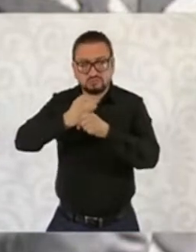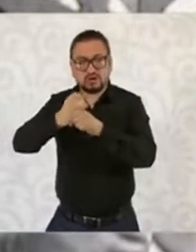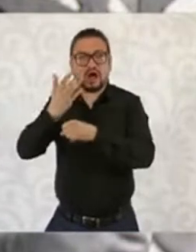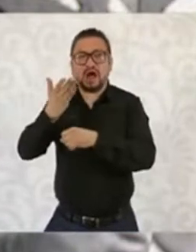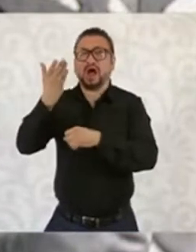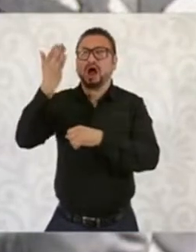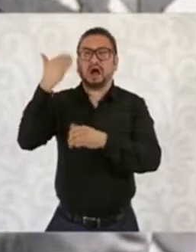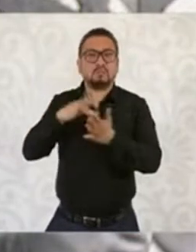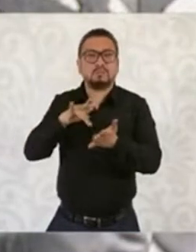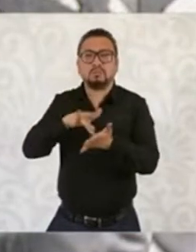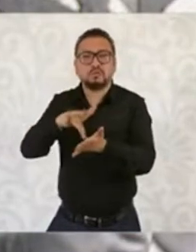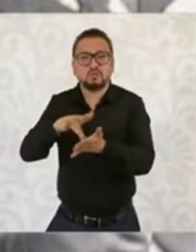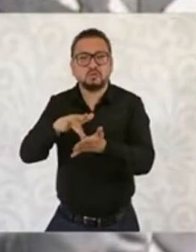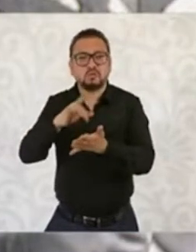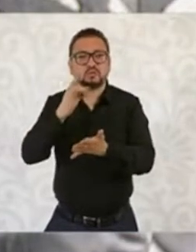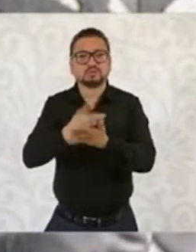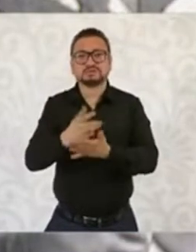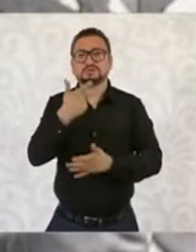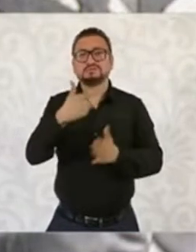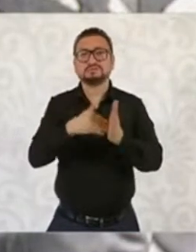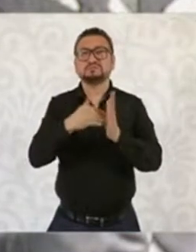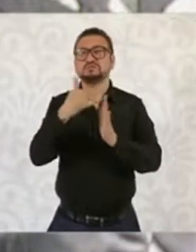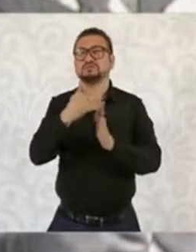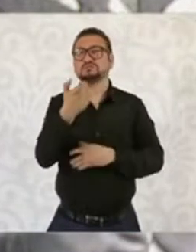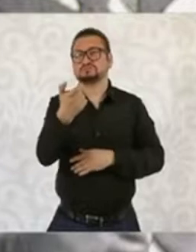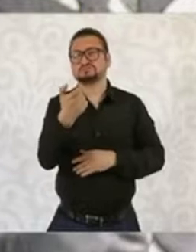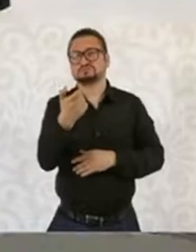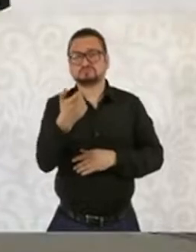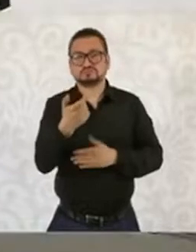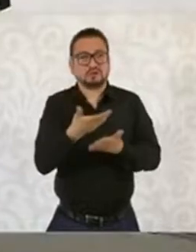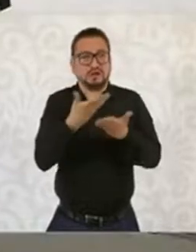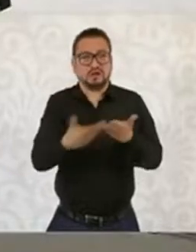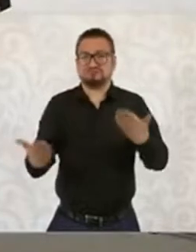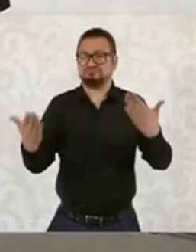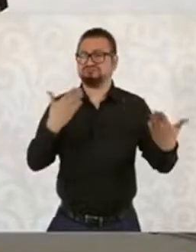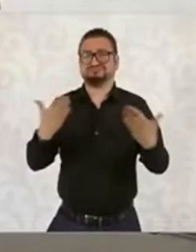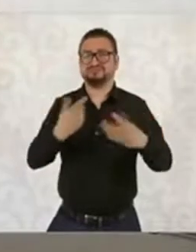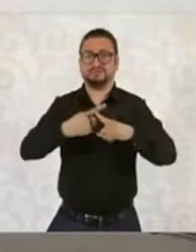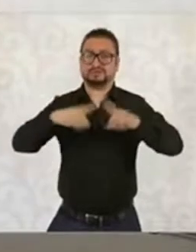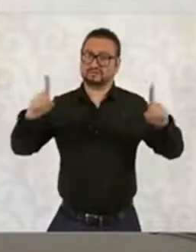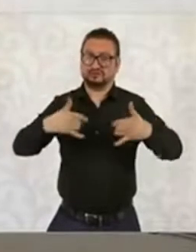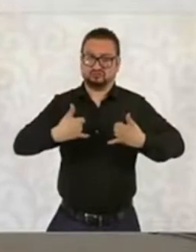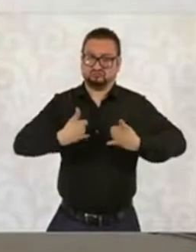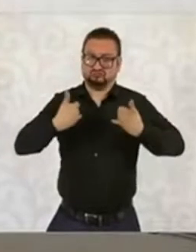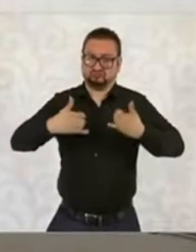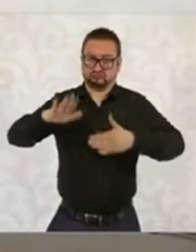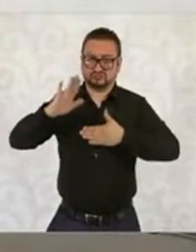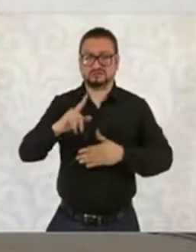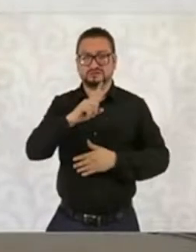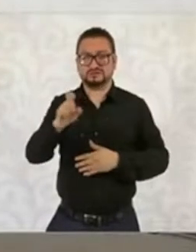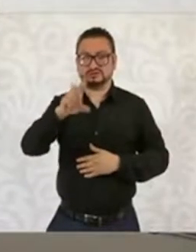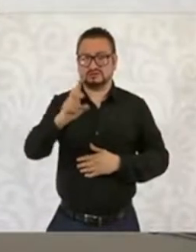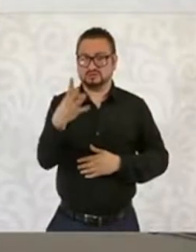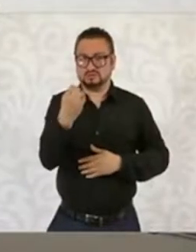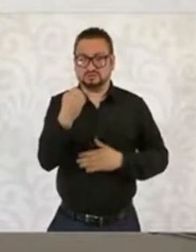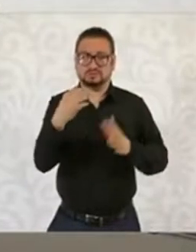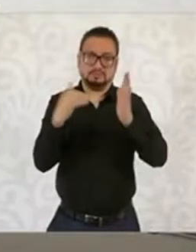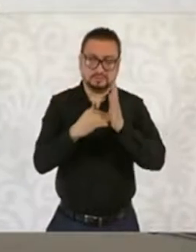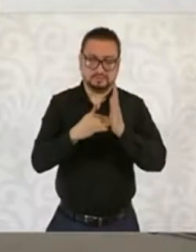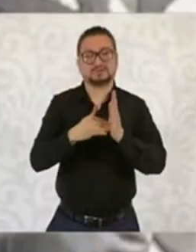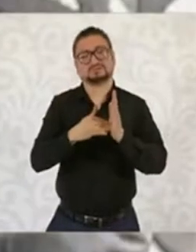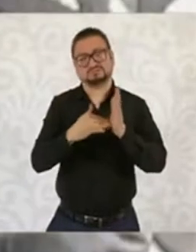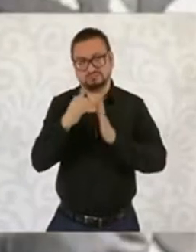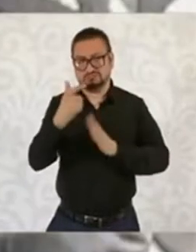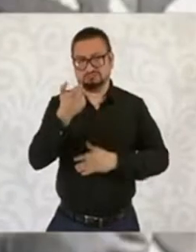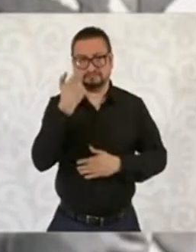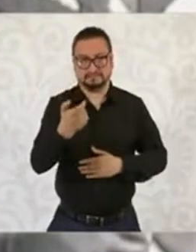dieron en su momento fueron solamente 7,000 millones de pesos, y bueno, pues aquí el contraste del compromiso con la juventud de 139,000 millones de